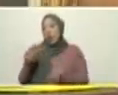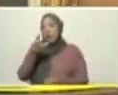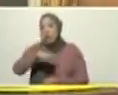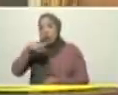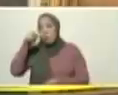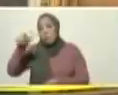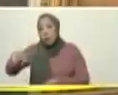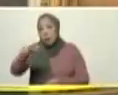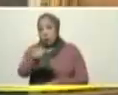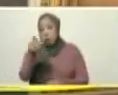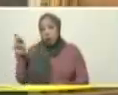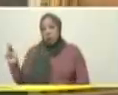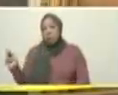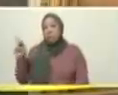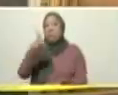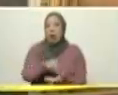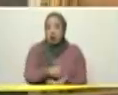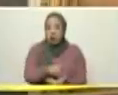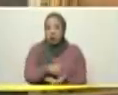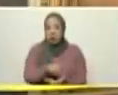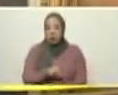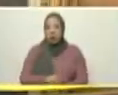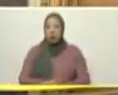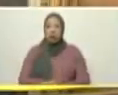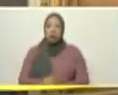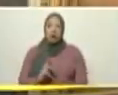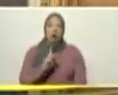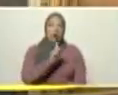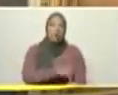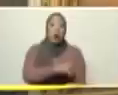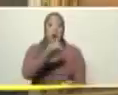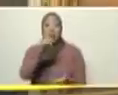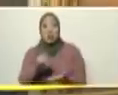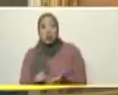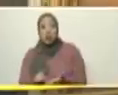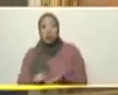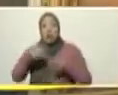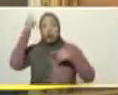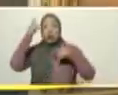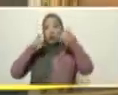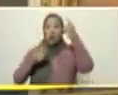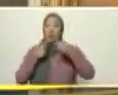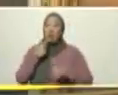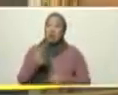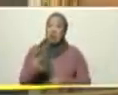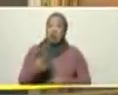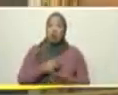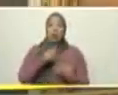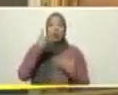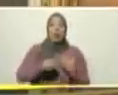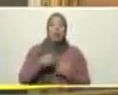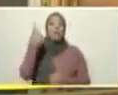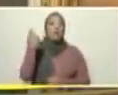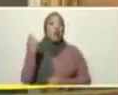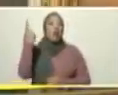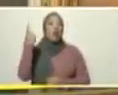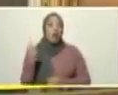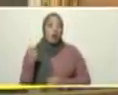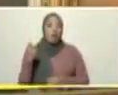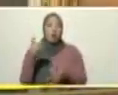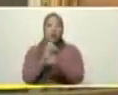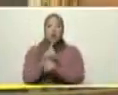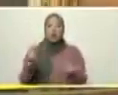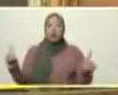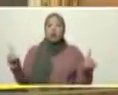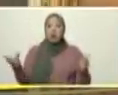participativa. Era fundamental. Pero el comandante Chávez planteó desde un principio que no era suficiente que la democracia